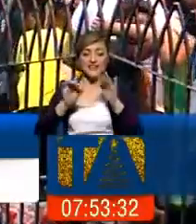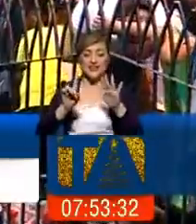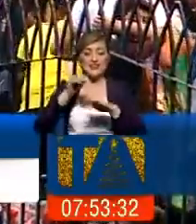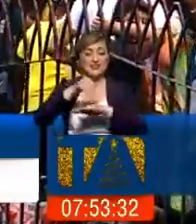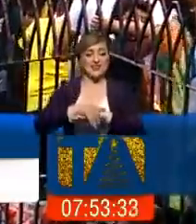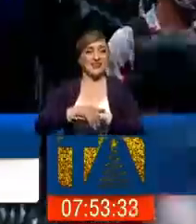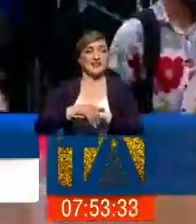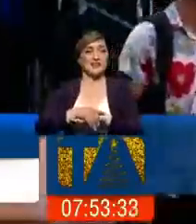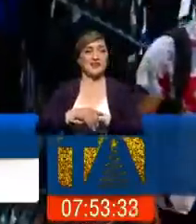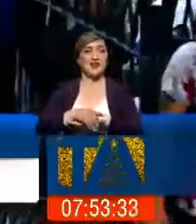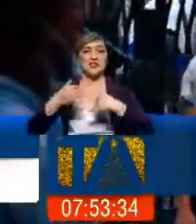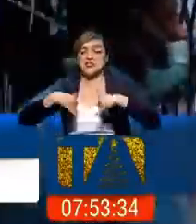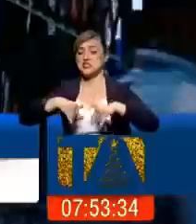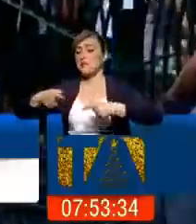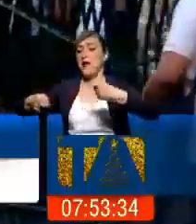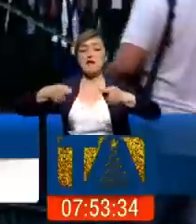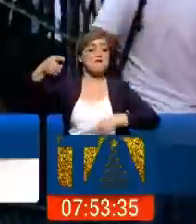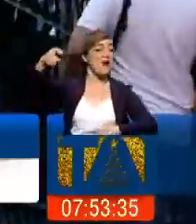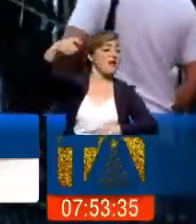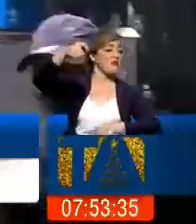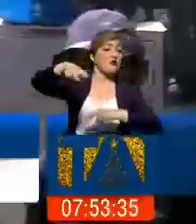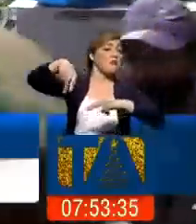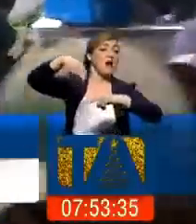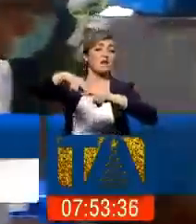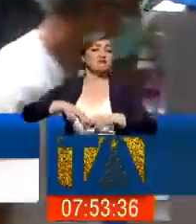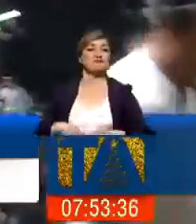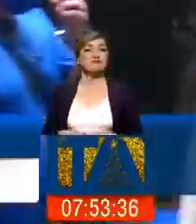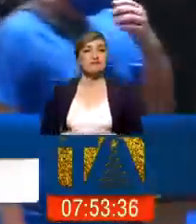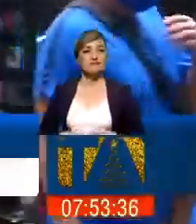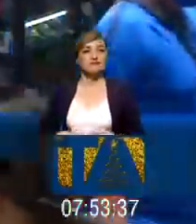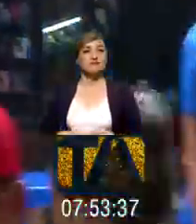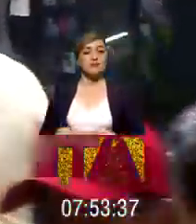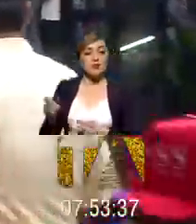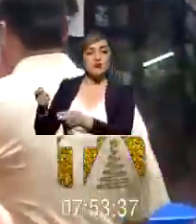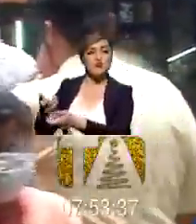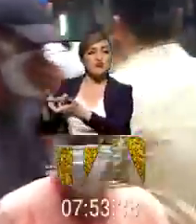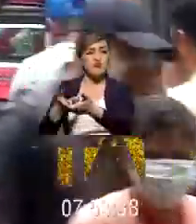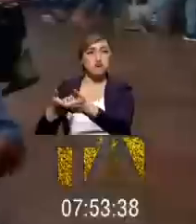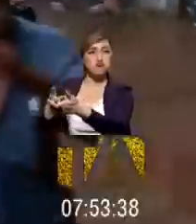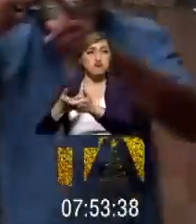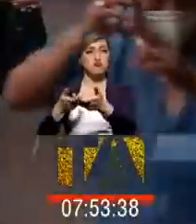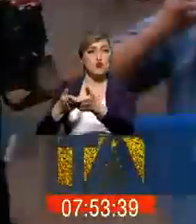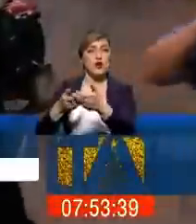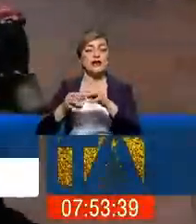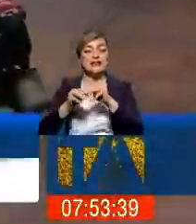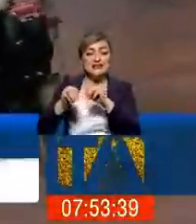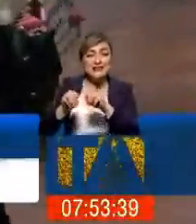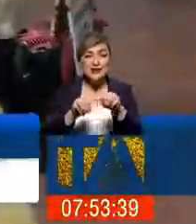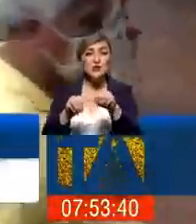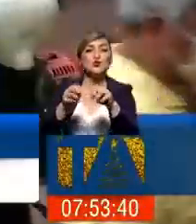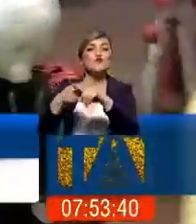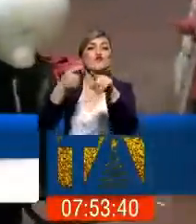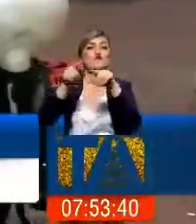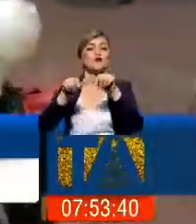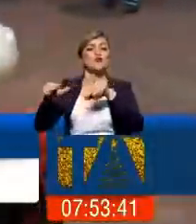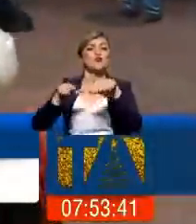locales al término de la tarde, siguieron vendiendo con normalidad. En cuanto a las jornadas de desinfección, se aplicarán también en los centros comerciales, otro